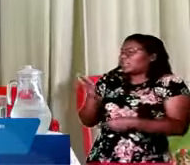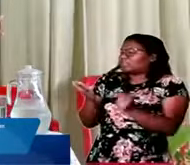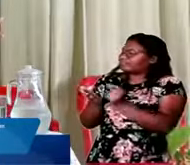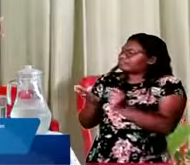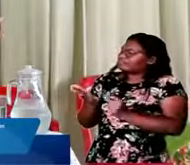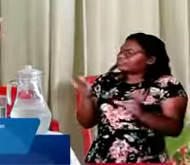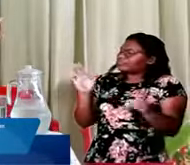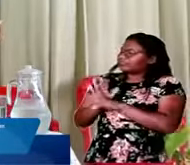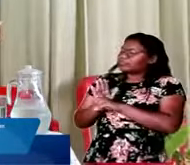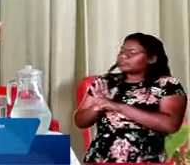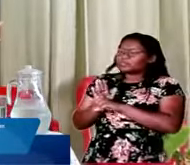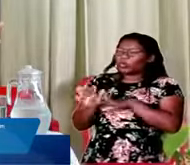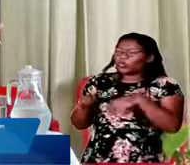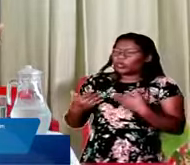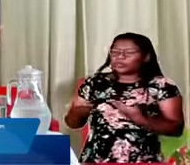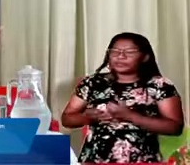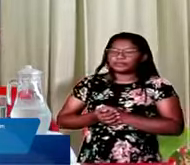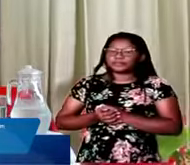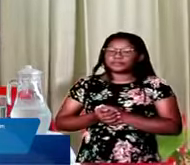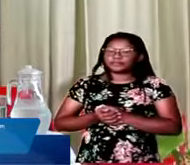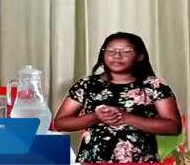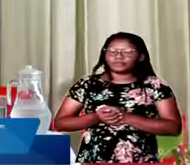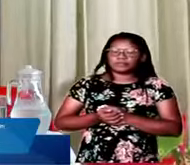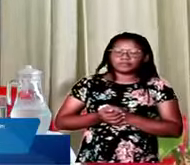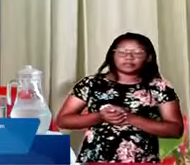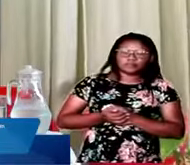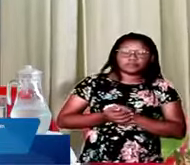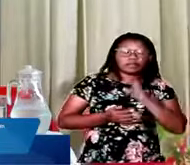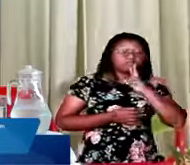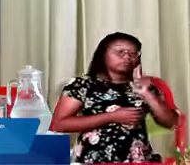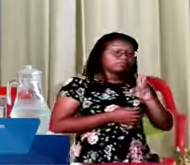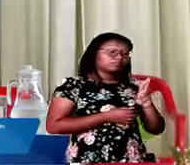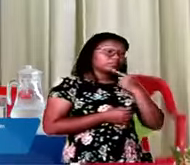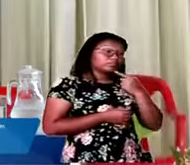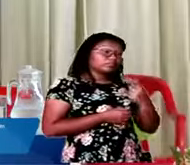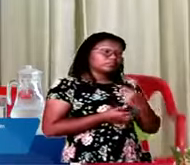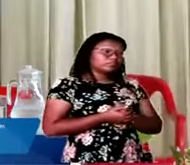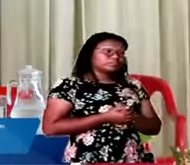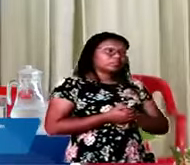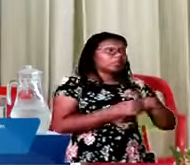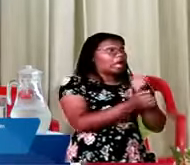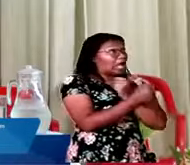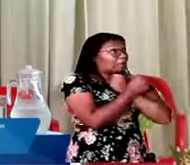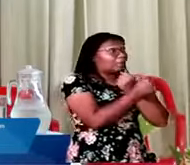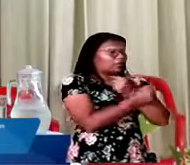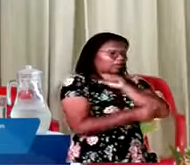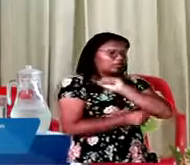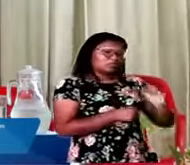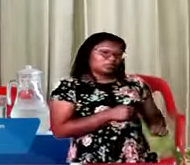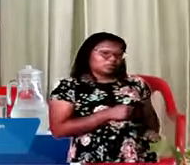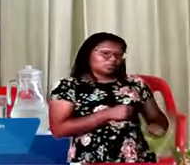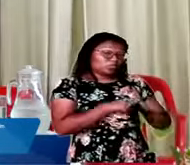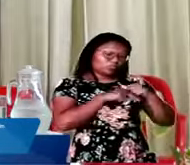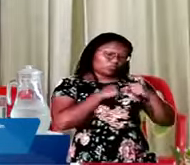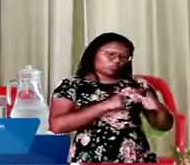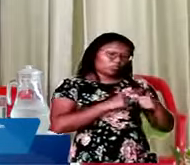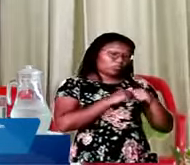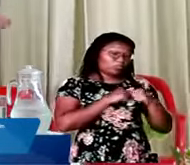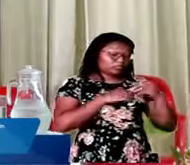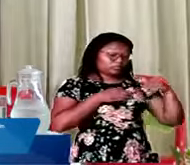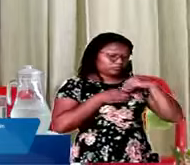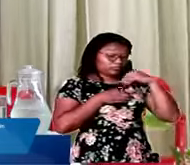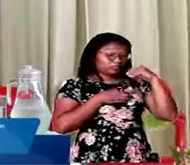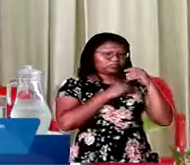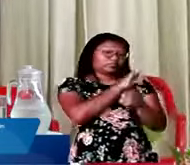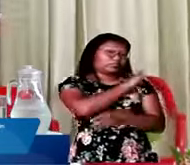¿Cómo lees? Aquel respondiendo dijo: Amarás al Señor tu Dios con todo tu corazón y con toda